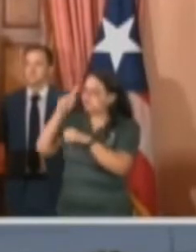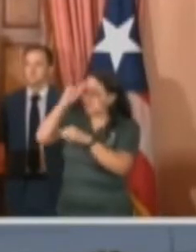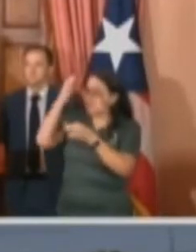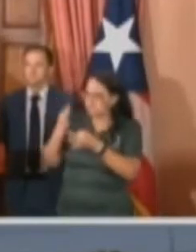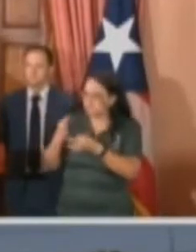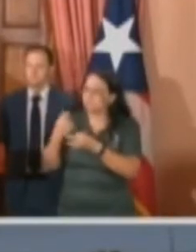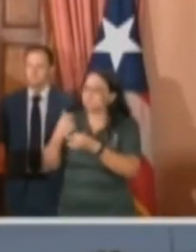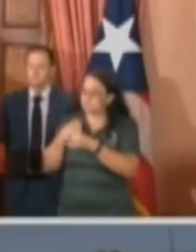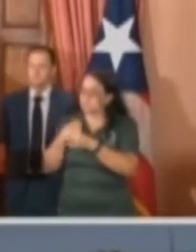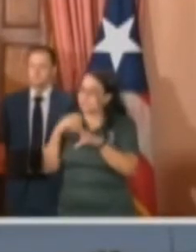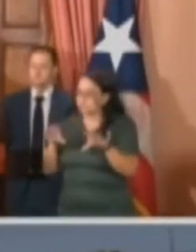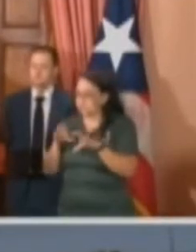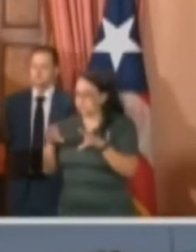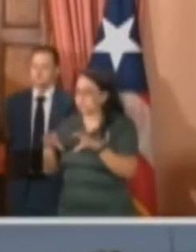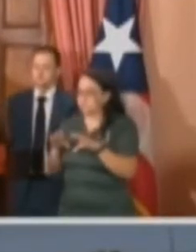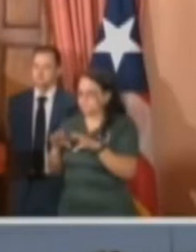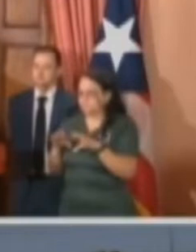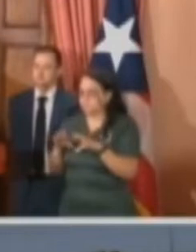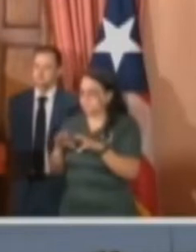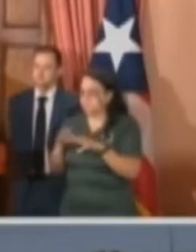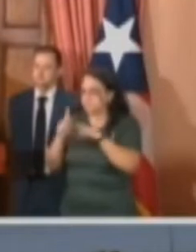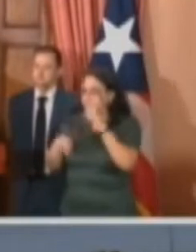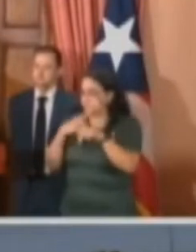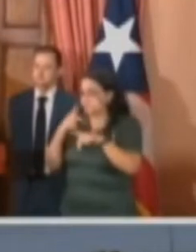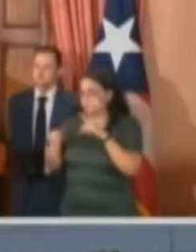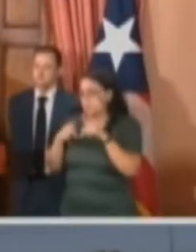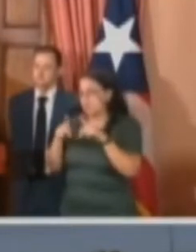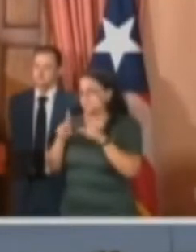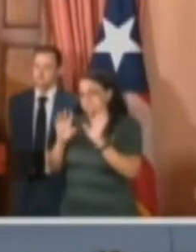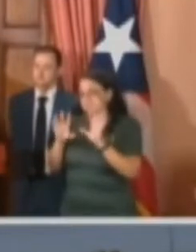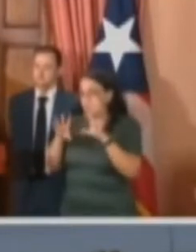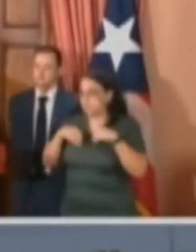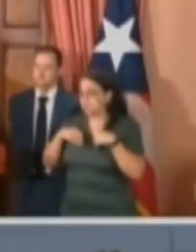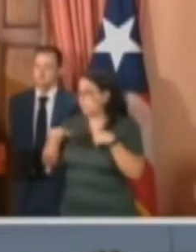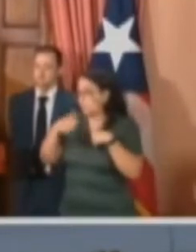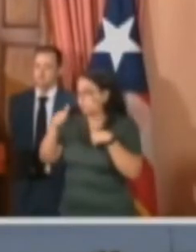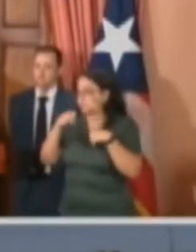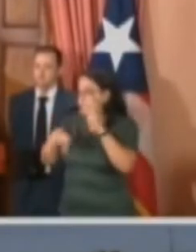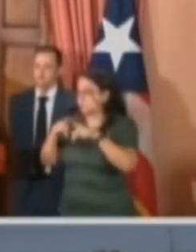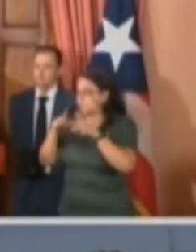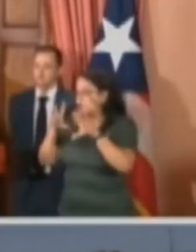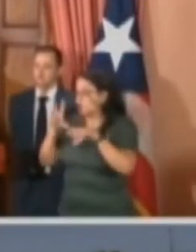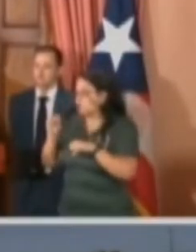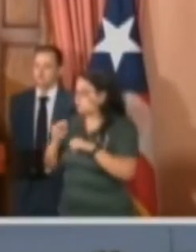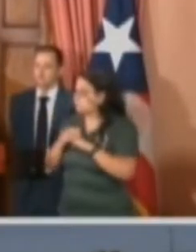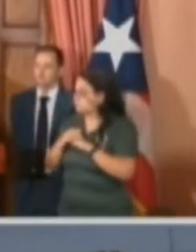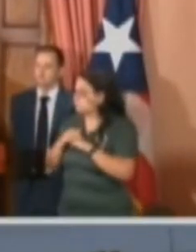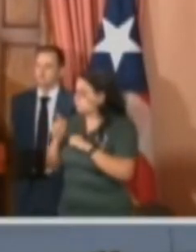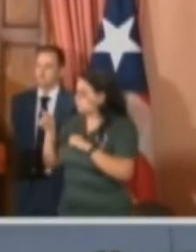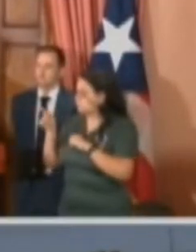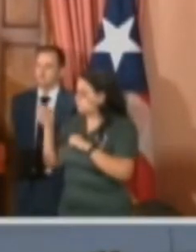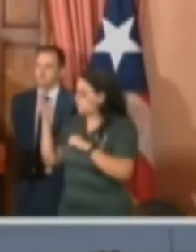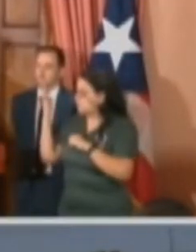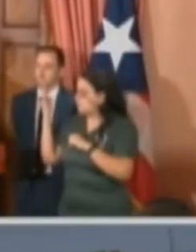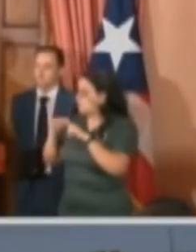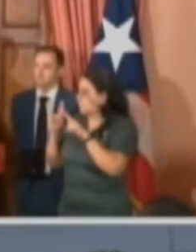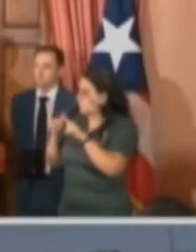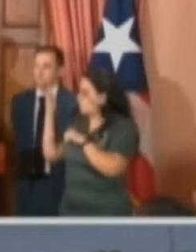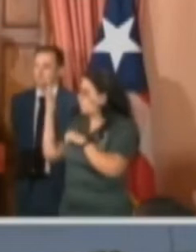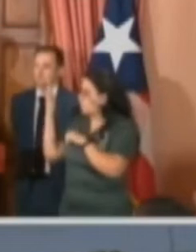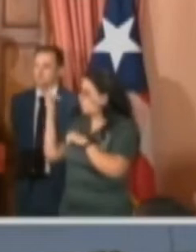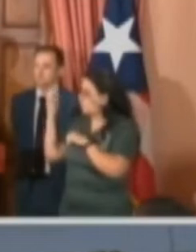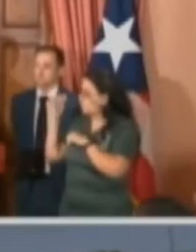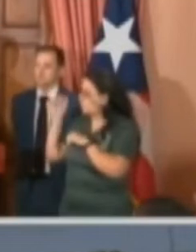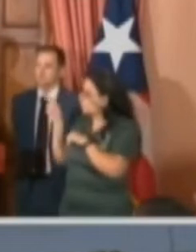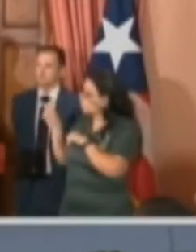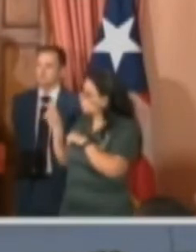$100. Yo me puse a indagar y me decían, no, la competencia, fui